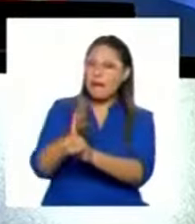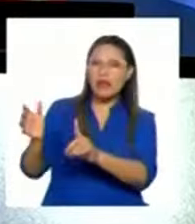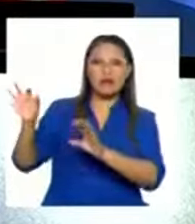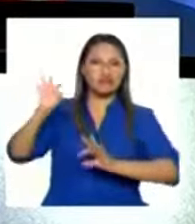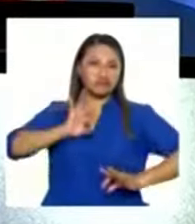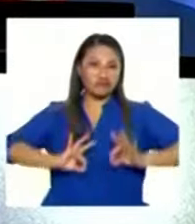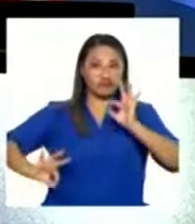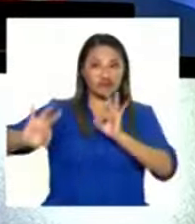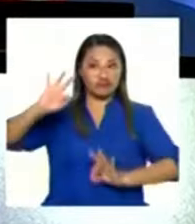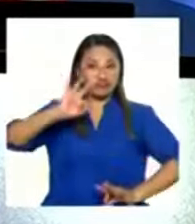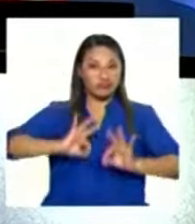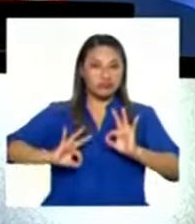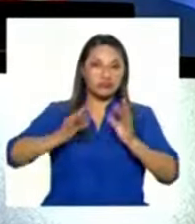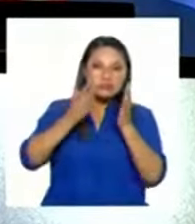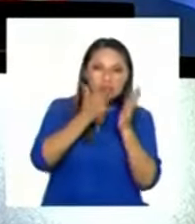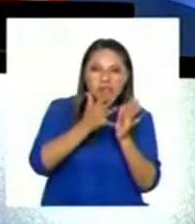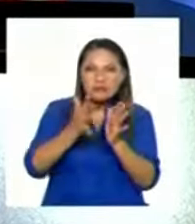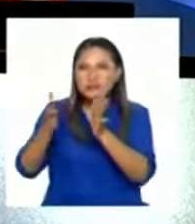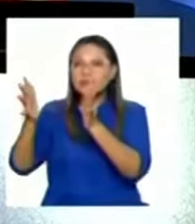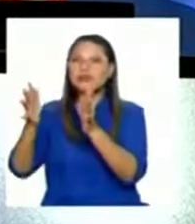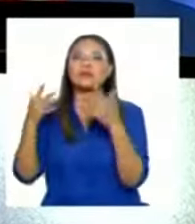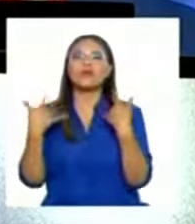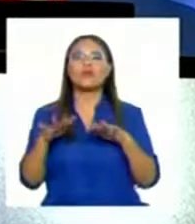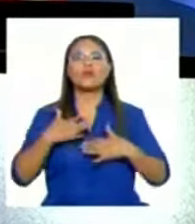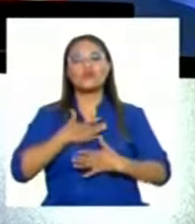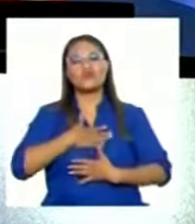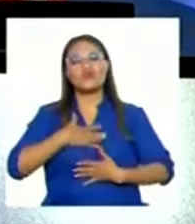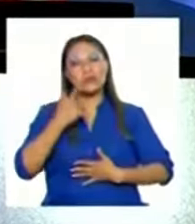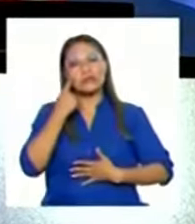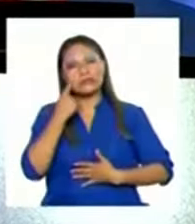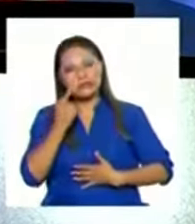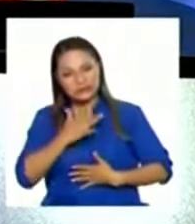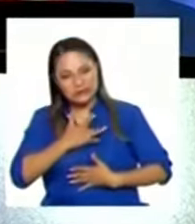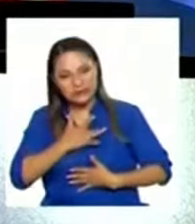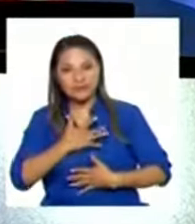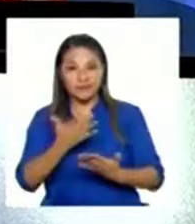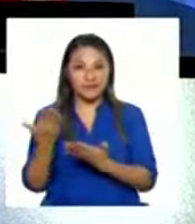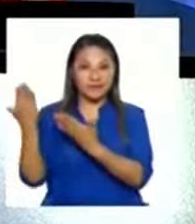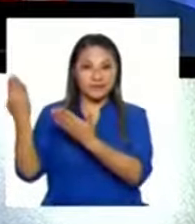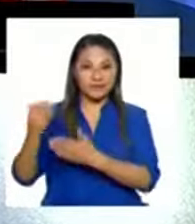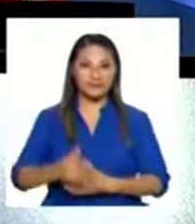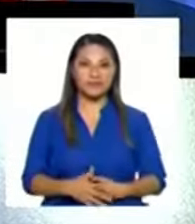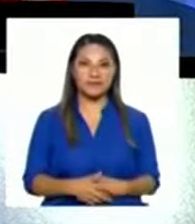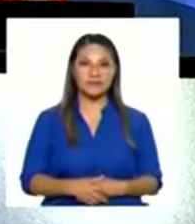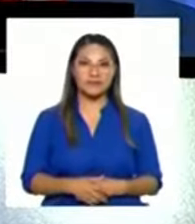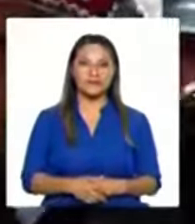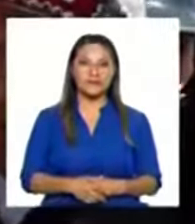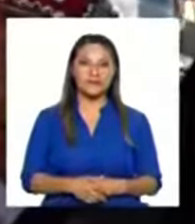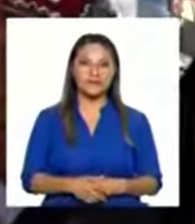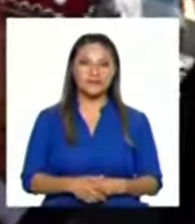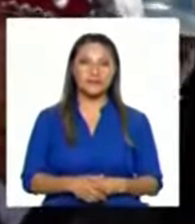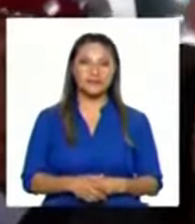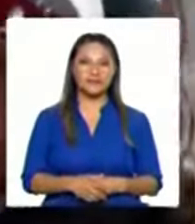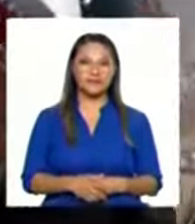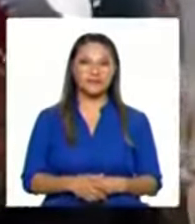tiene precedentes en esta zona y que logró conmover a todos los presentes. Vamos a ver un extracto.